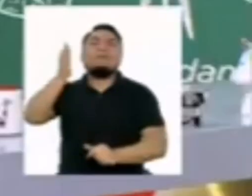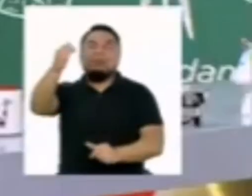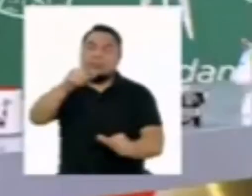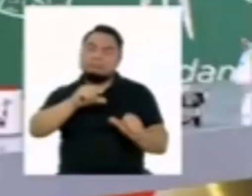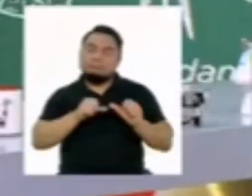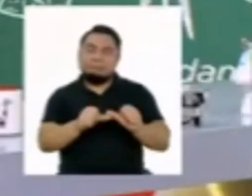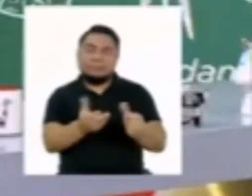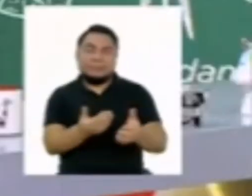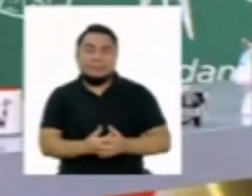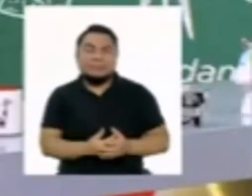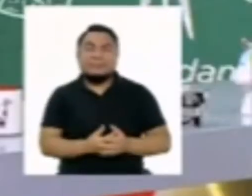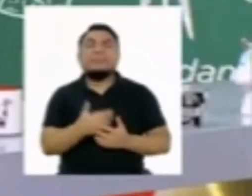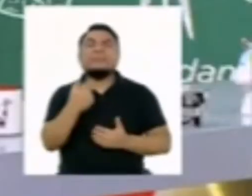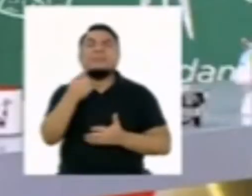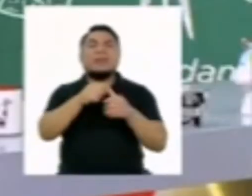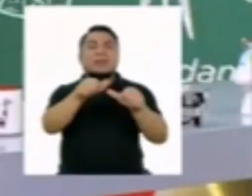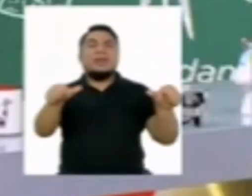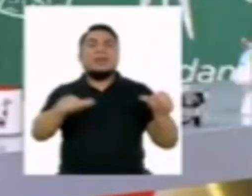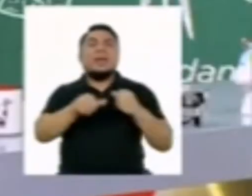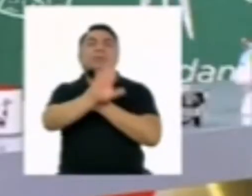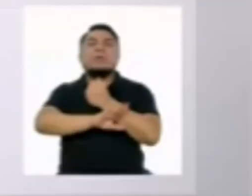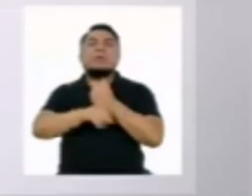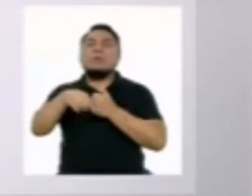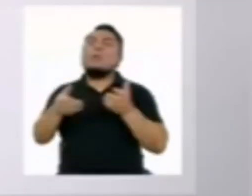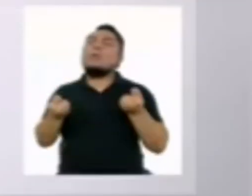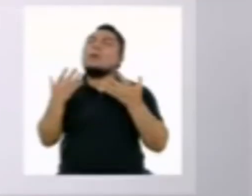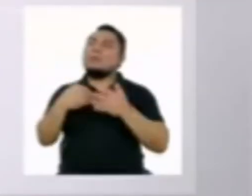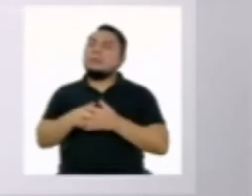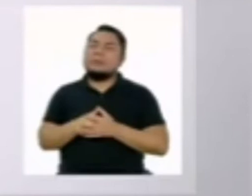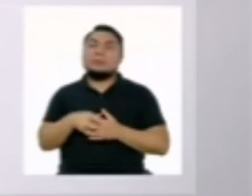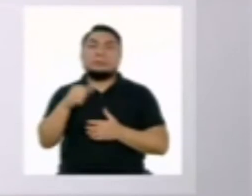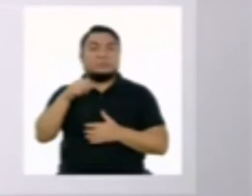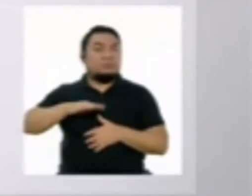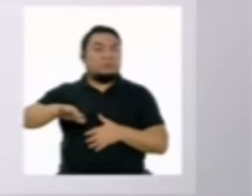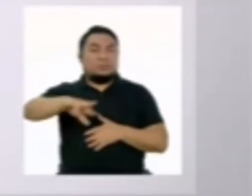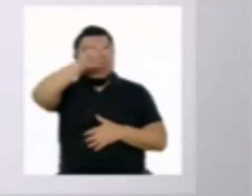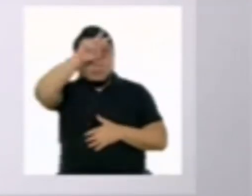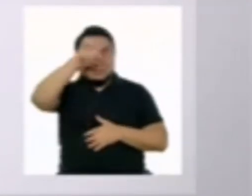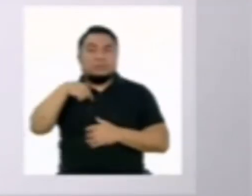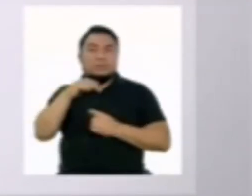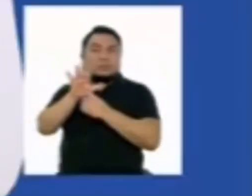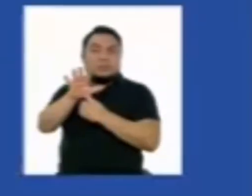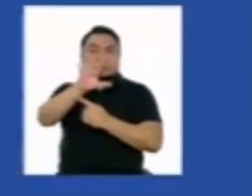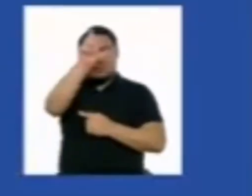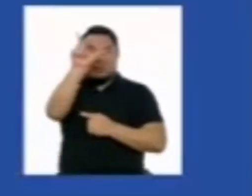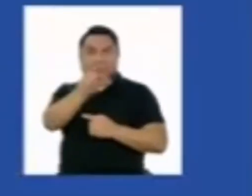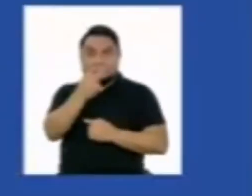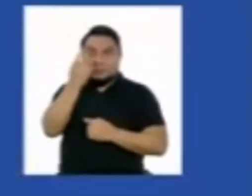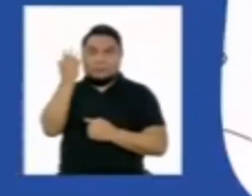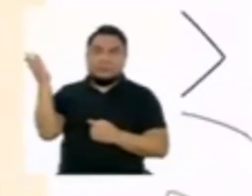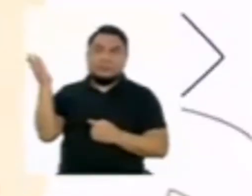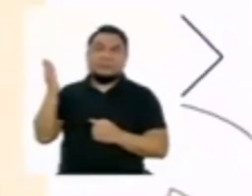siguientes. ¿Y qué áreas naturales protegidas tenemos? Están por todo el país. Te mostraré un mapa.